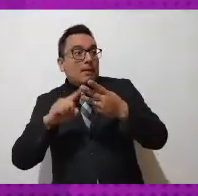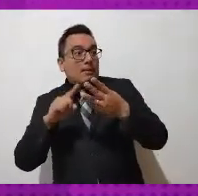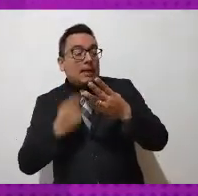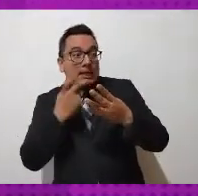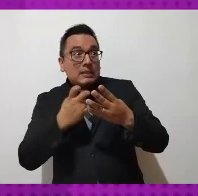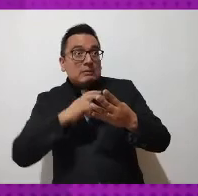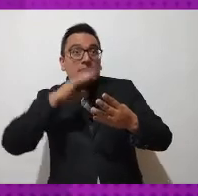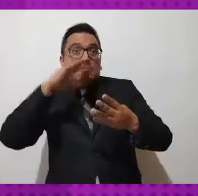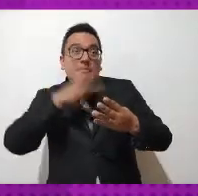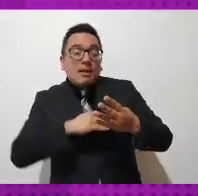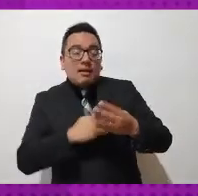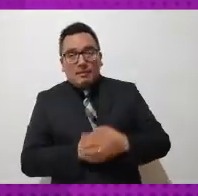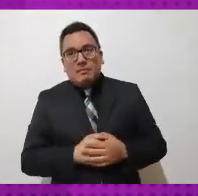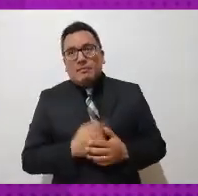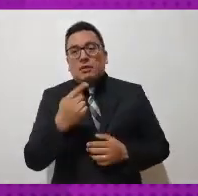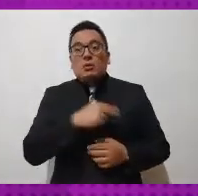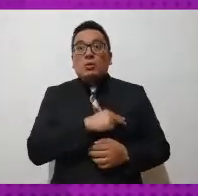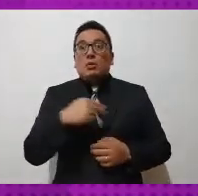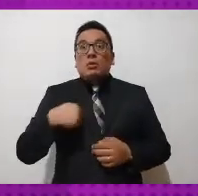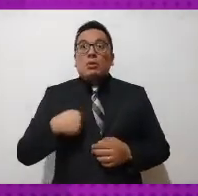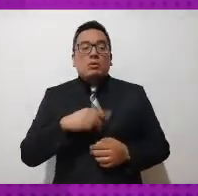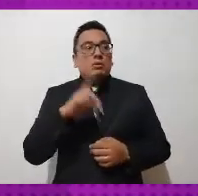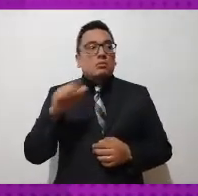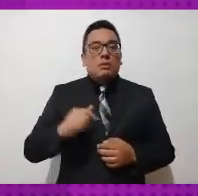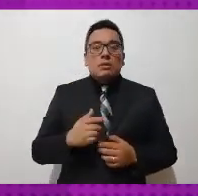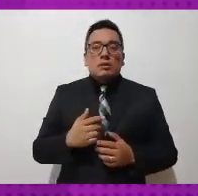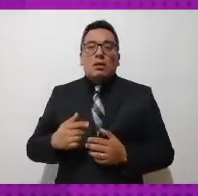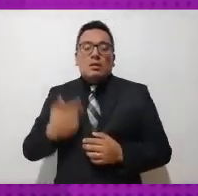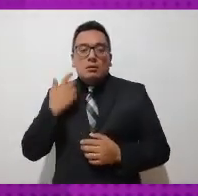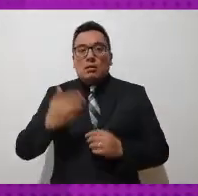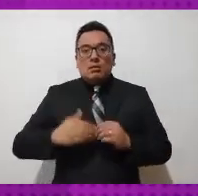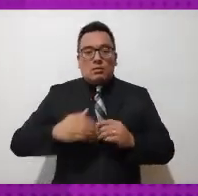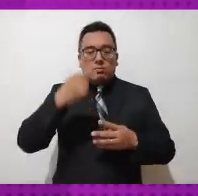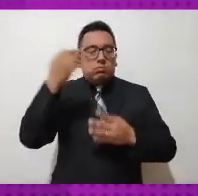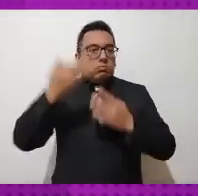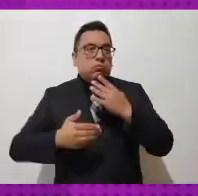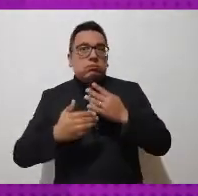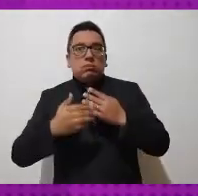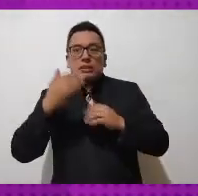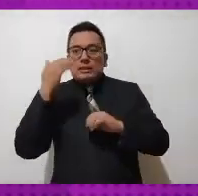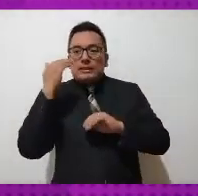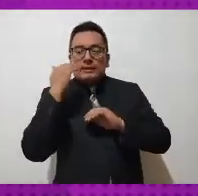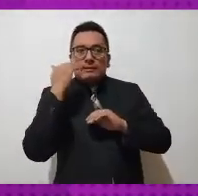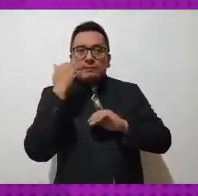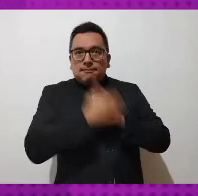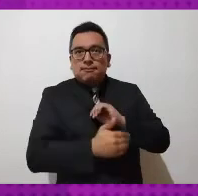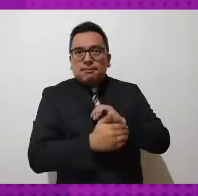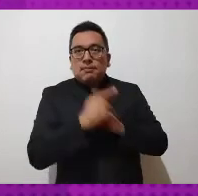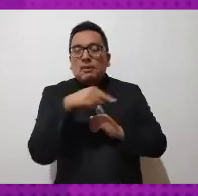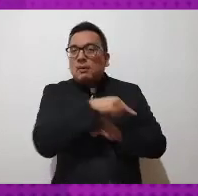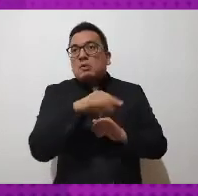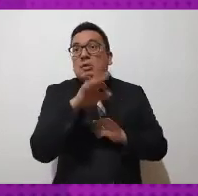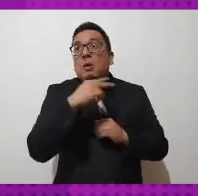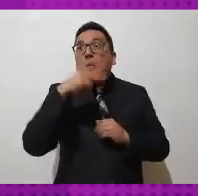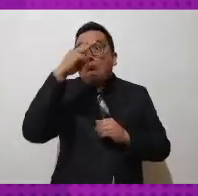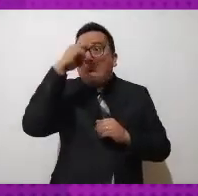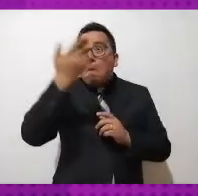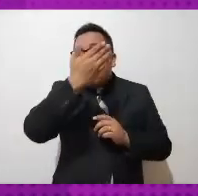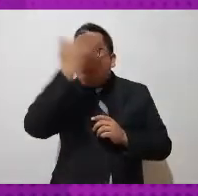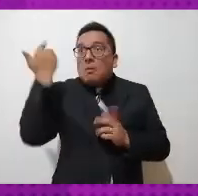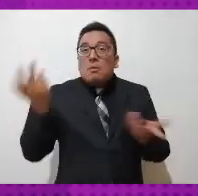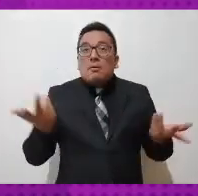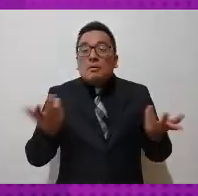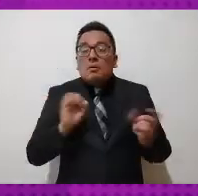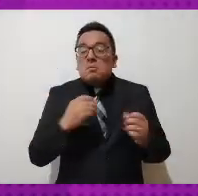podemos ya combatir la violencia política en razón de género si los violentadores no entienden que están ejerciendo violencia